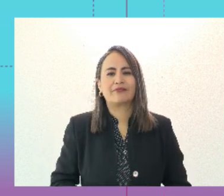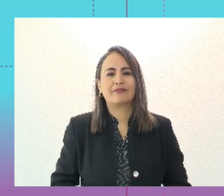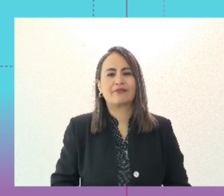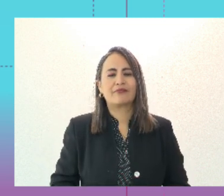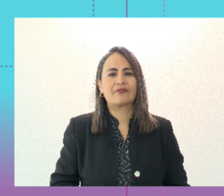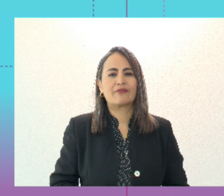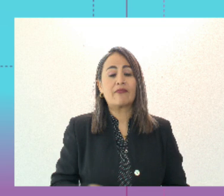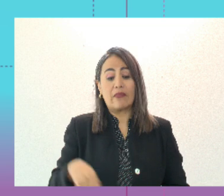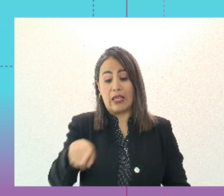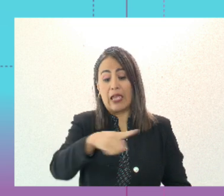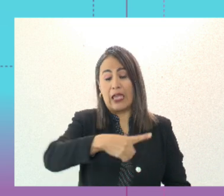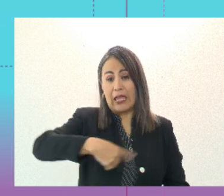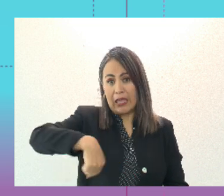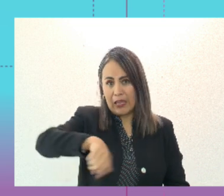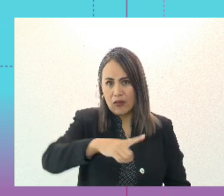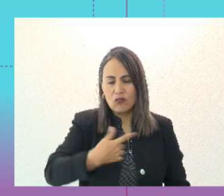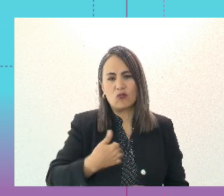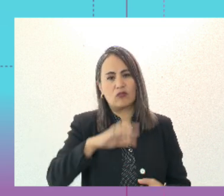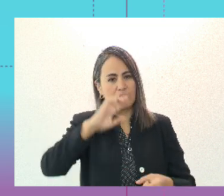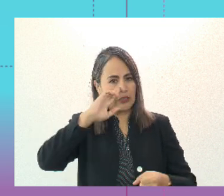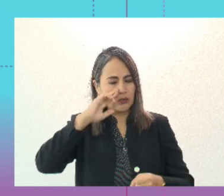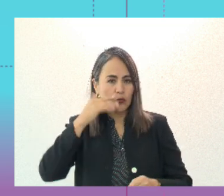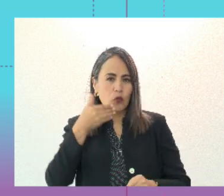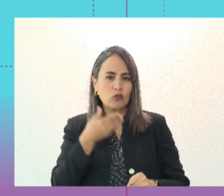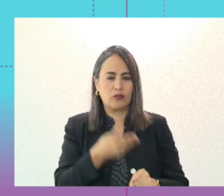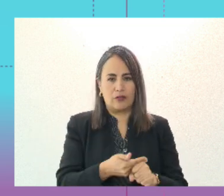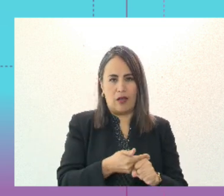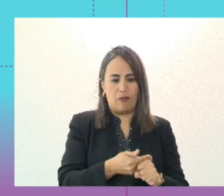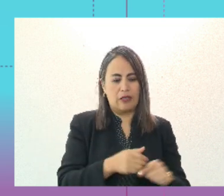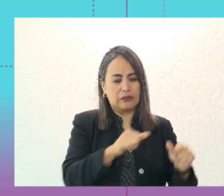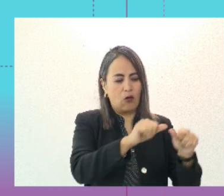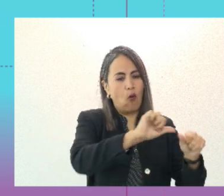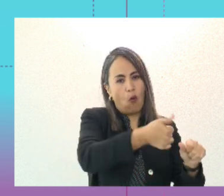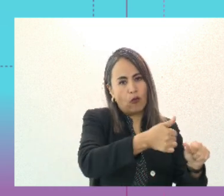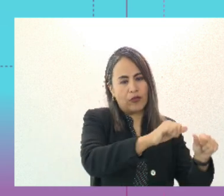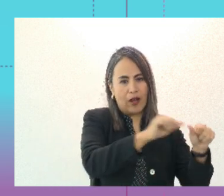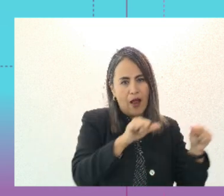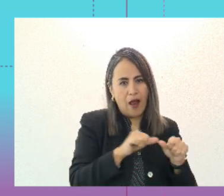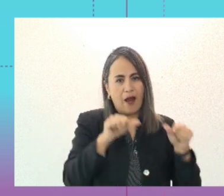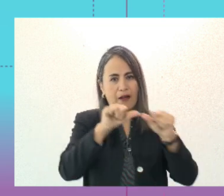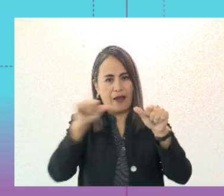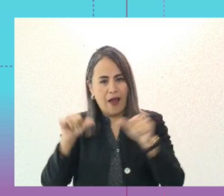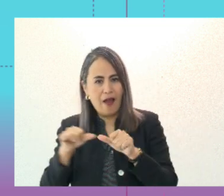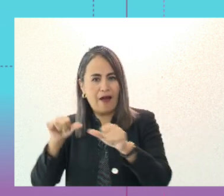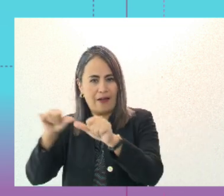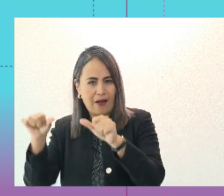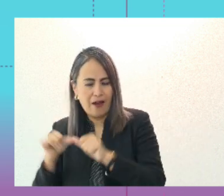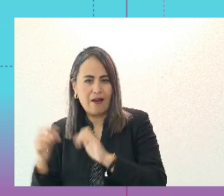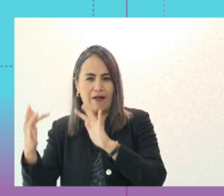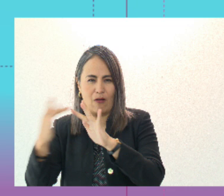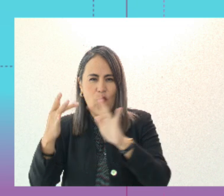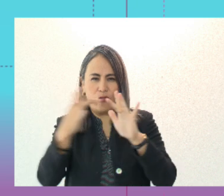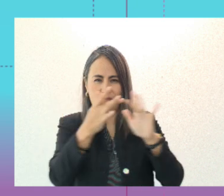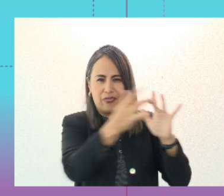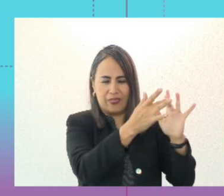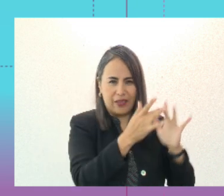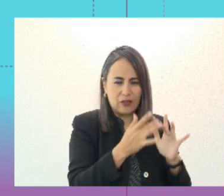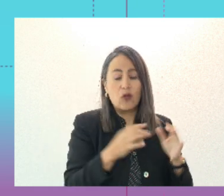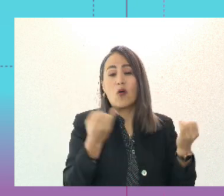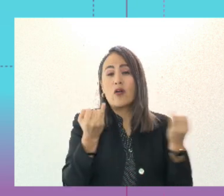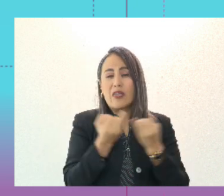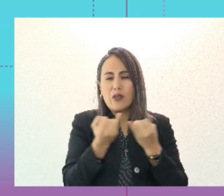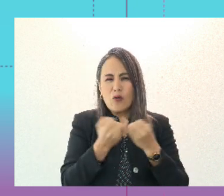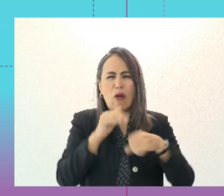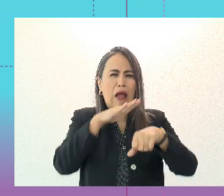en contacto, en la comunicación directa con cada una de las áreas, sensibilizando, porque me parece que también esa es una parte muy importante que tenemos